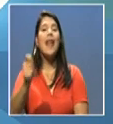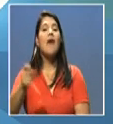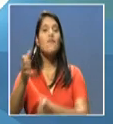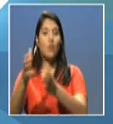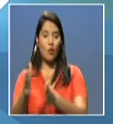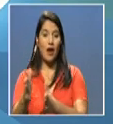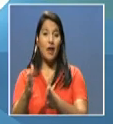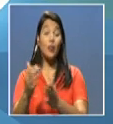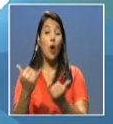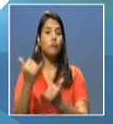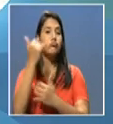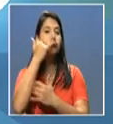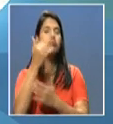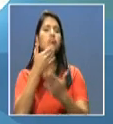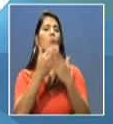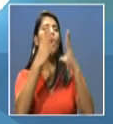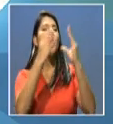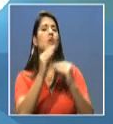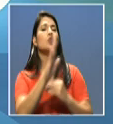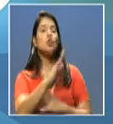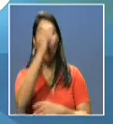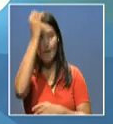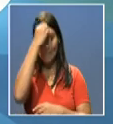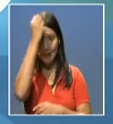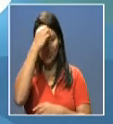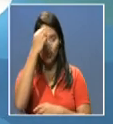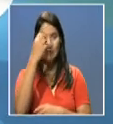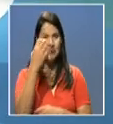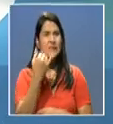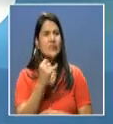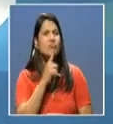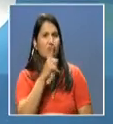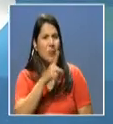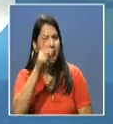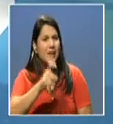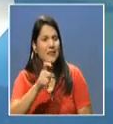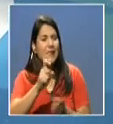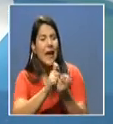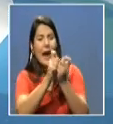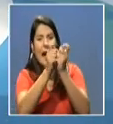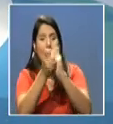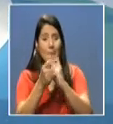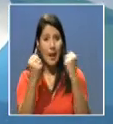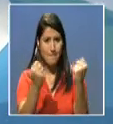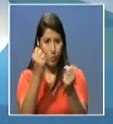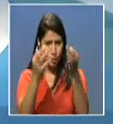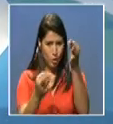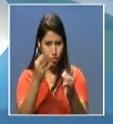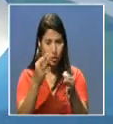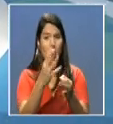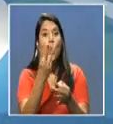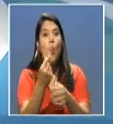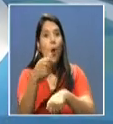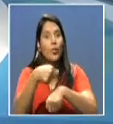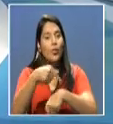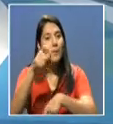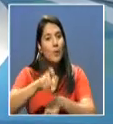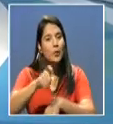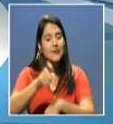buenas noches, don Ewald. ¿Cuál es su opinión al respecto? Si se requiere realmente una reestructuración del Poder Judicial y cuánto tardaría